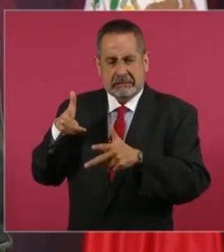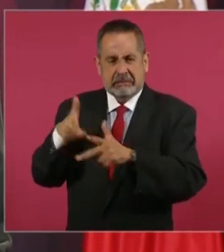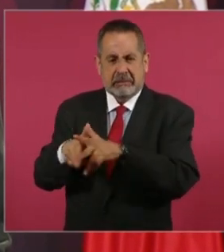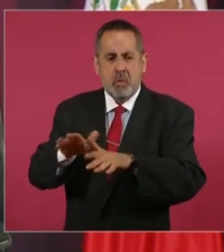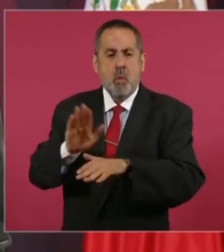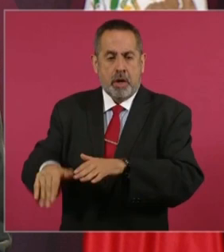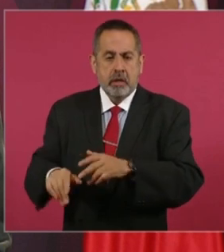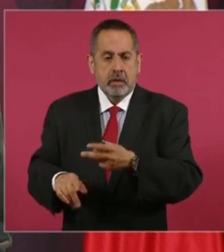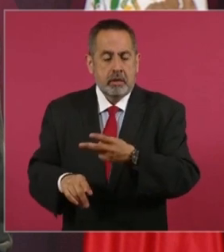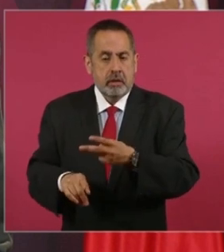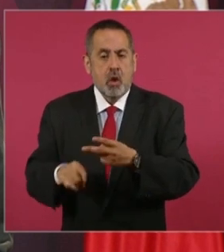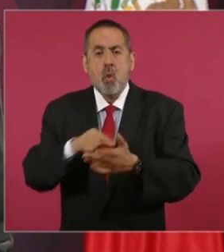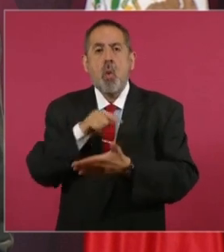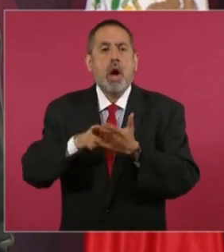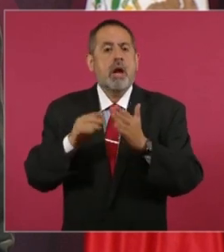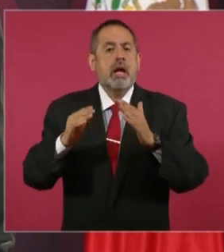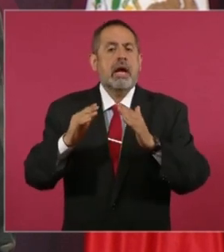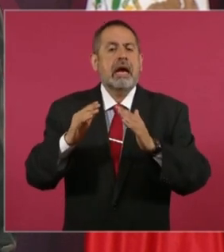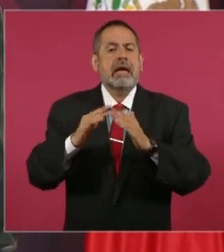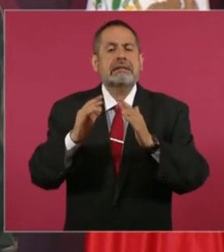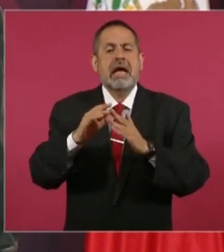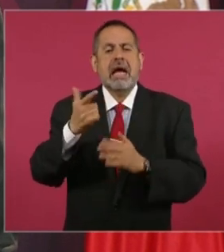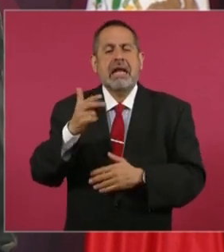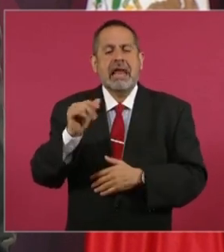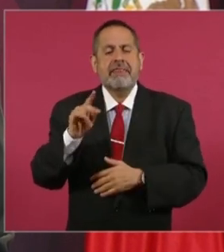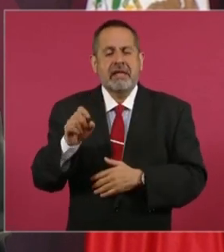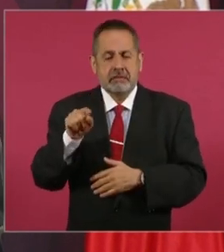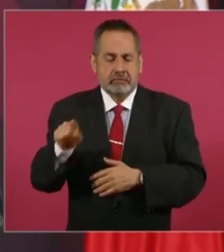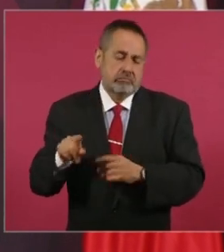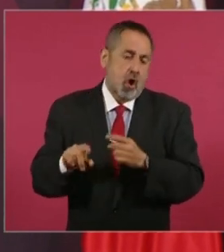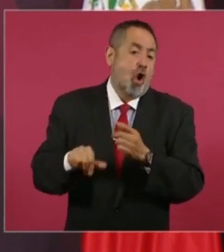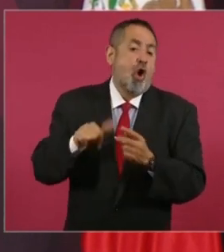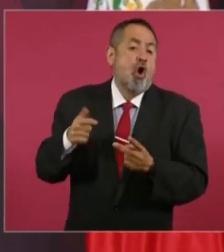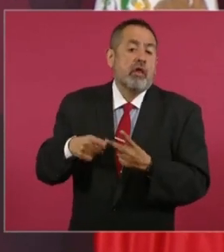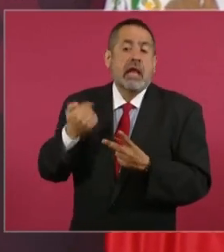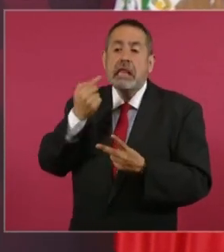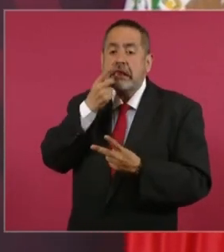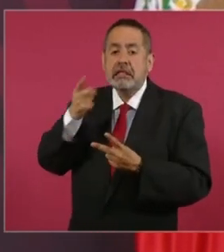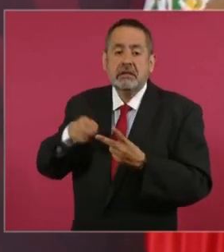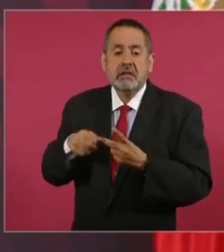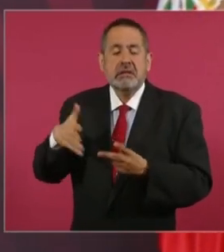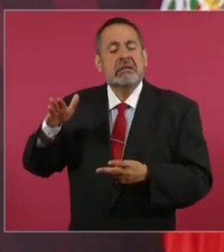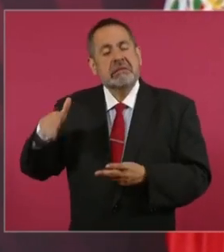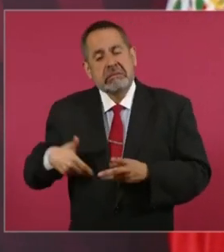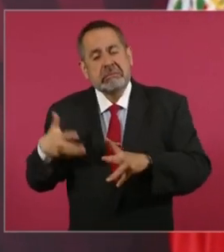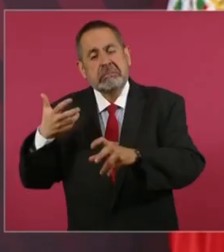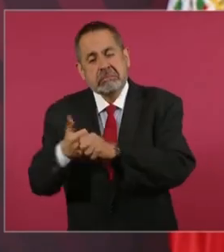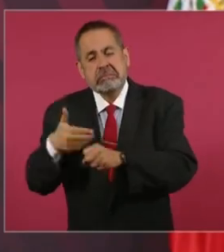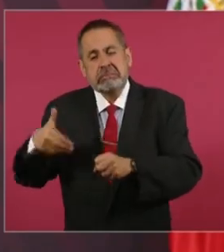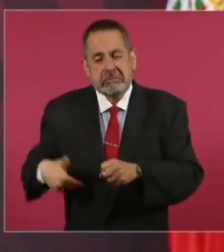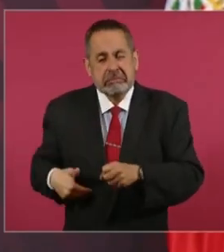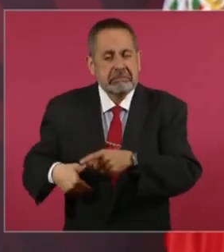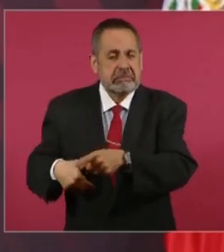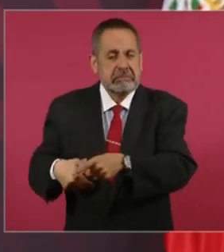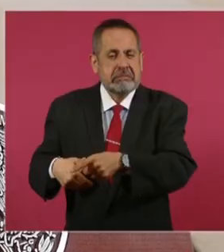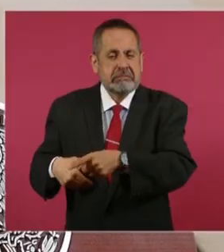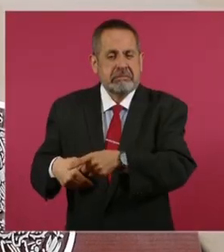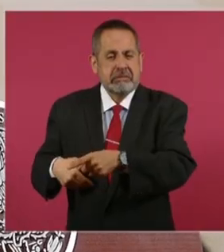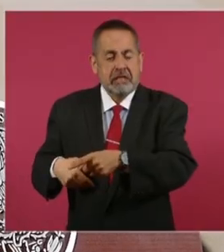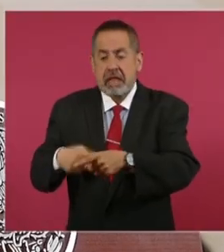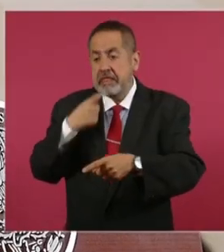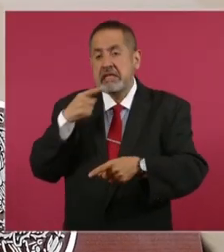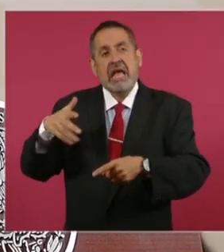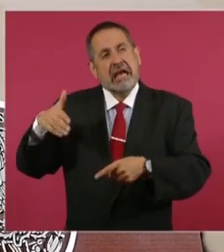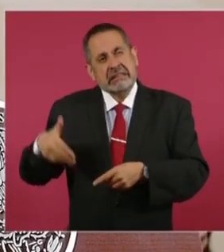en Casas Grandes. Otra que fue un accidente, un error, porque estaba él